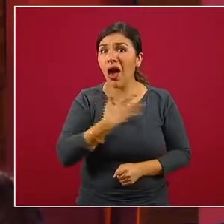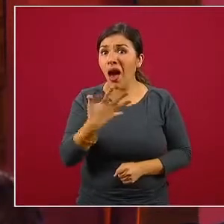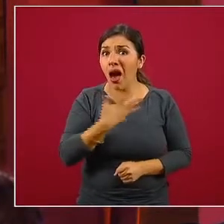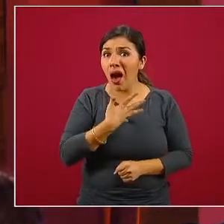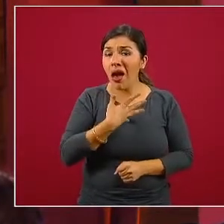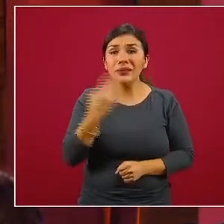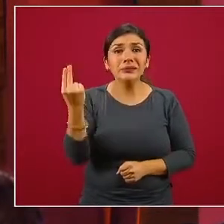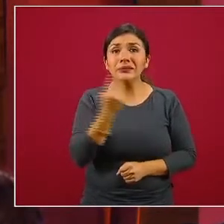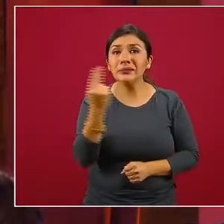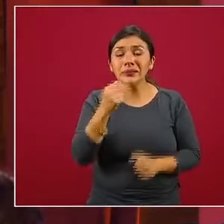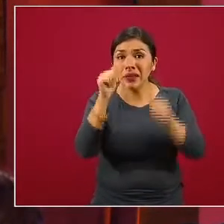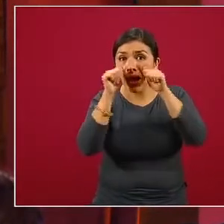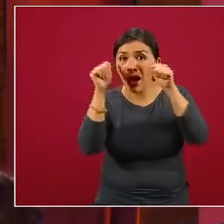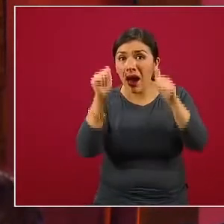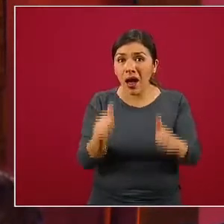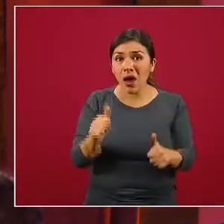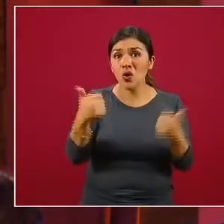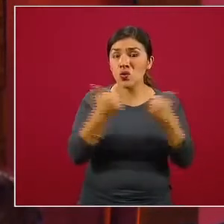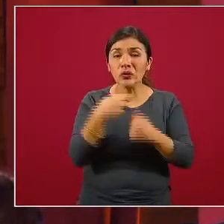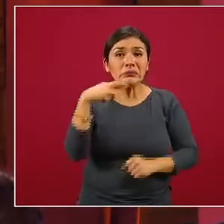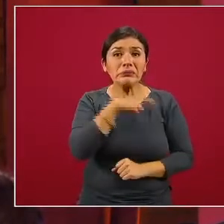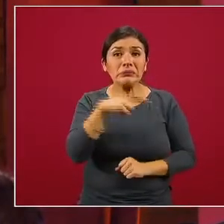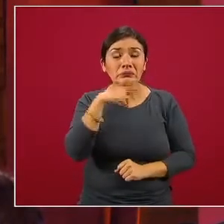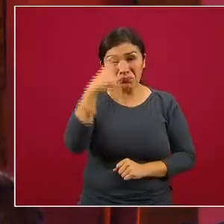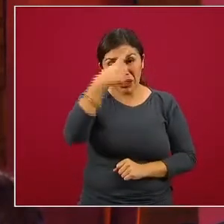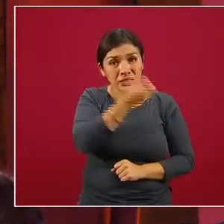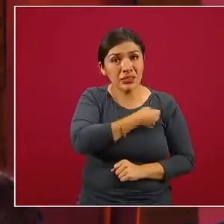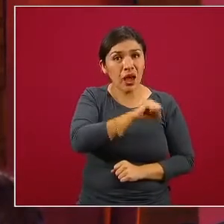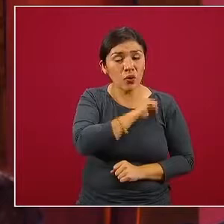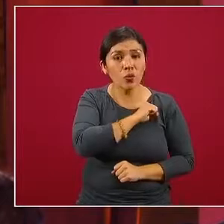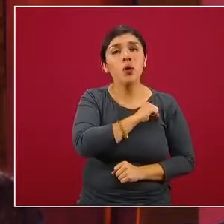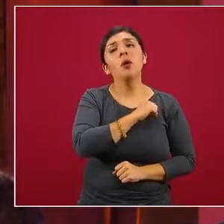que requieren de una atención inmediata a su salud